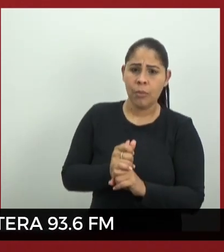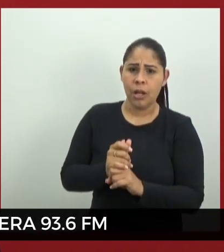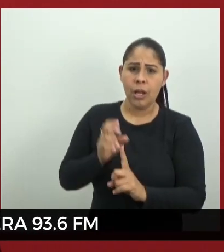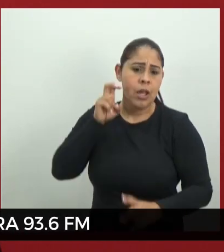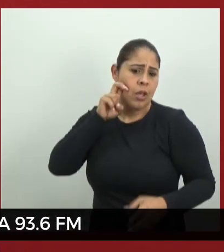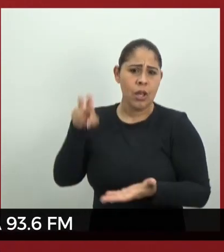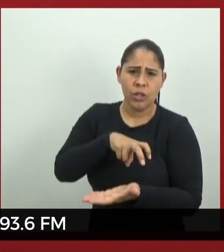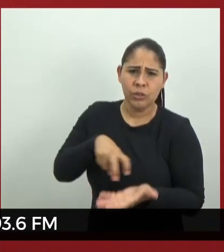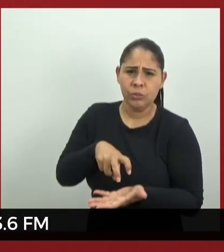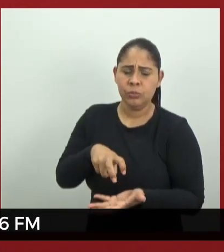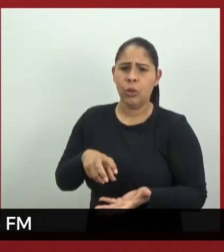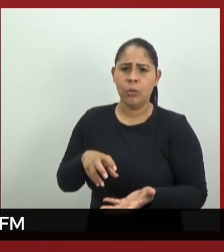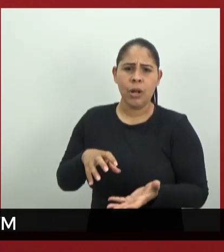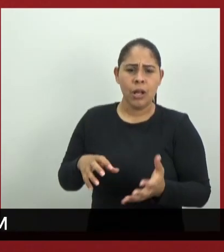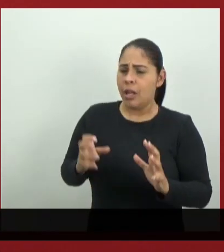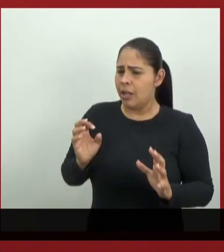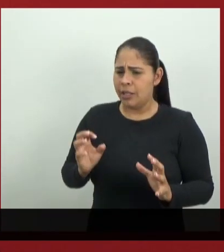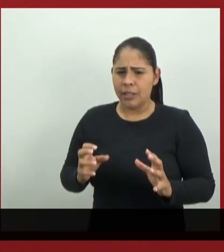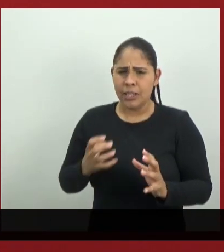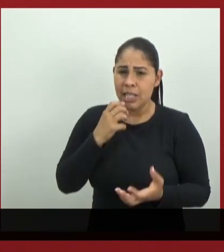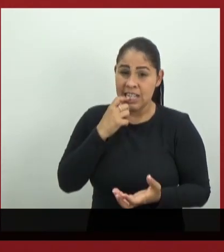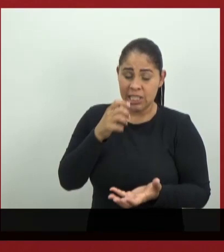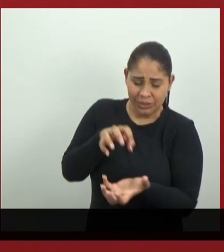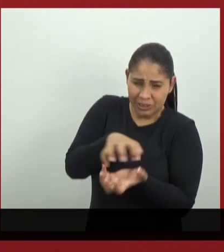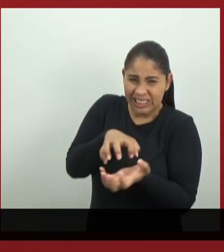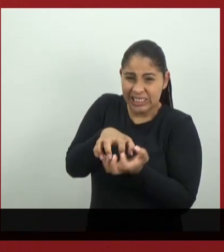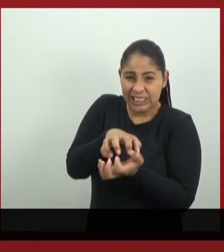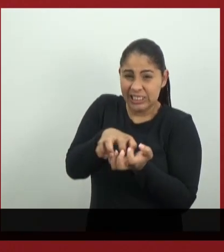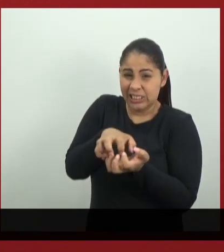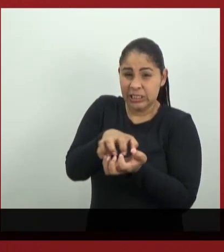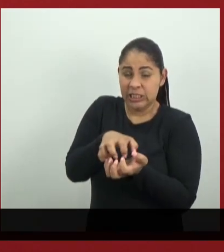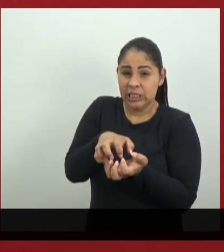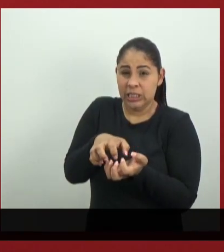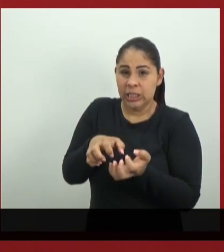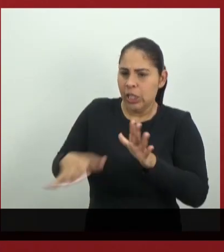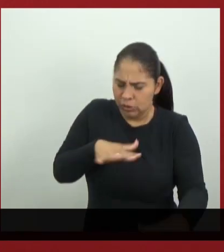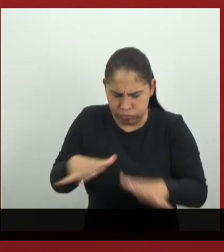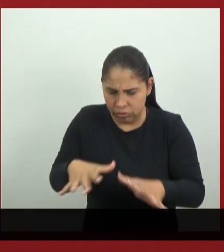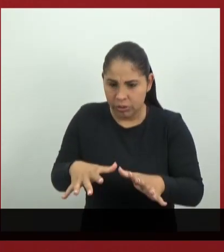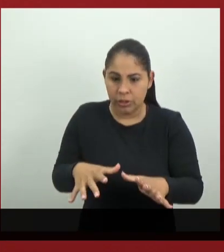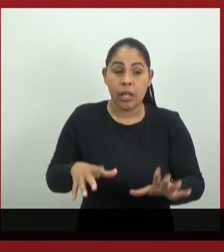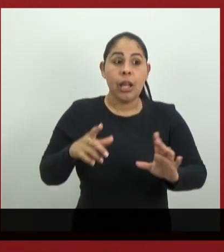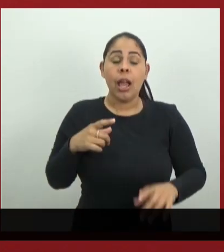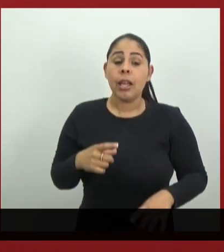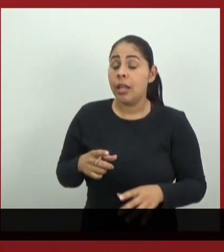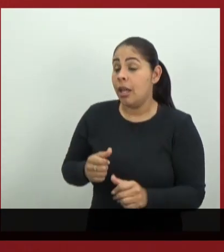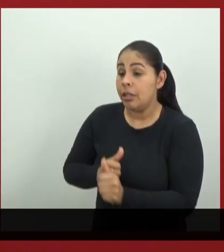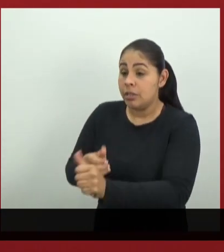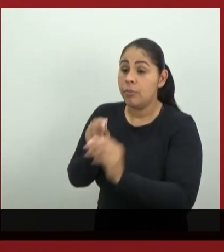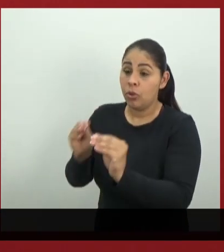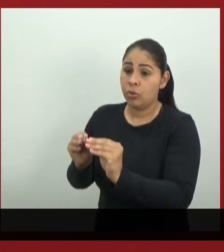dientes y se va secando. Y dije a tus discípulos que lo echasen fuera y no